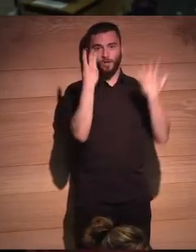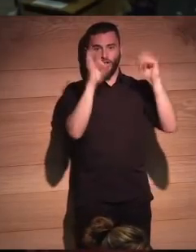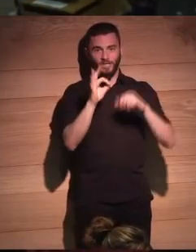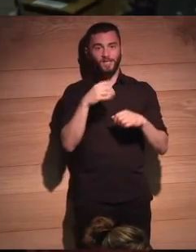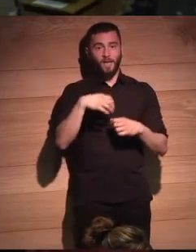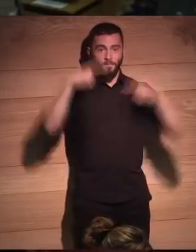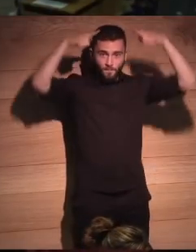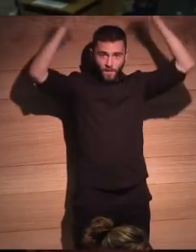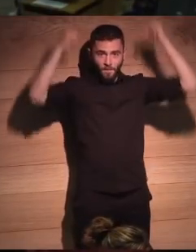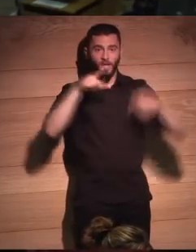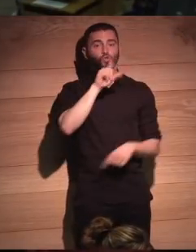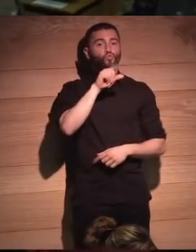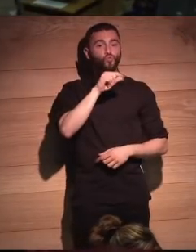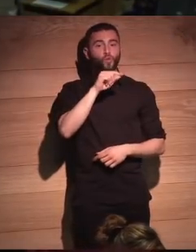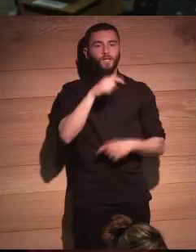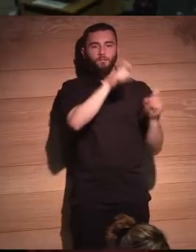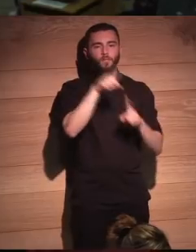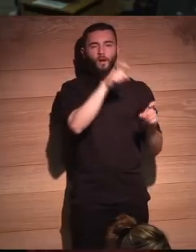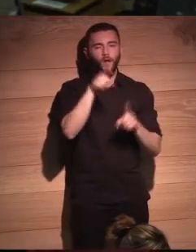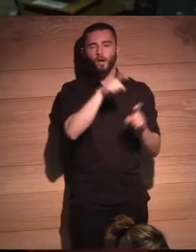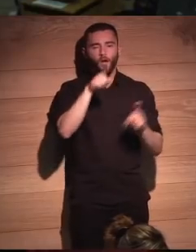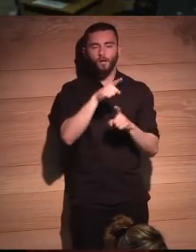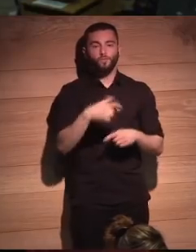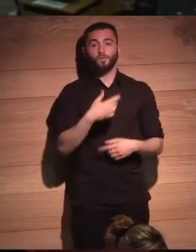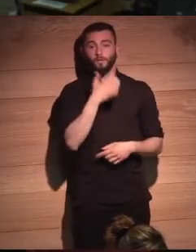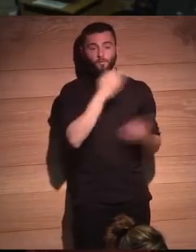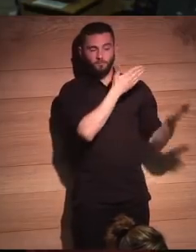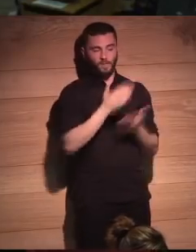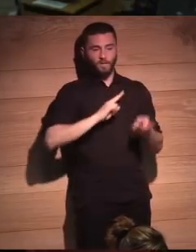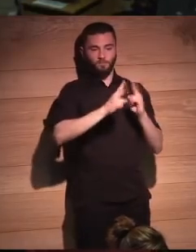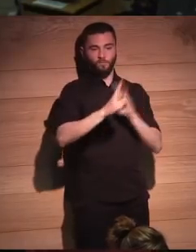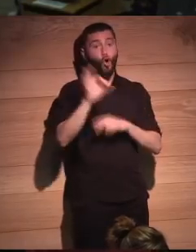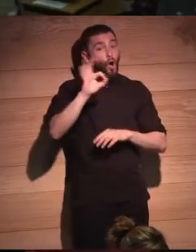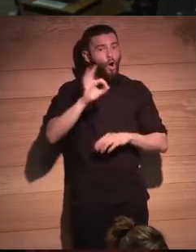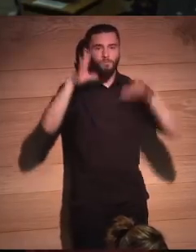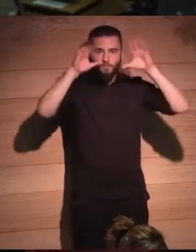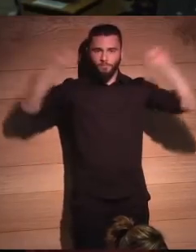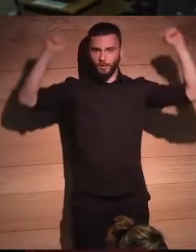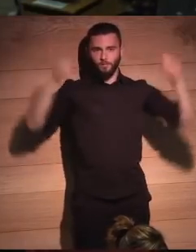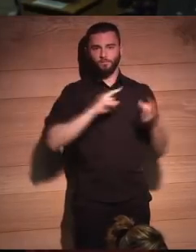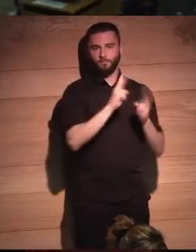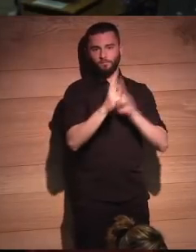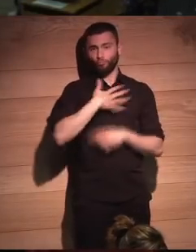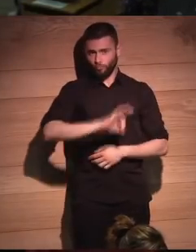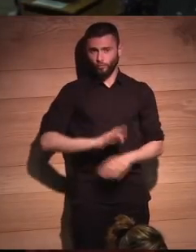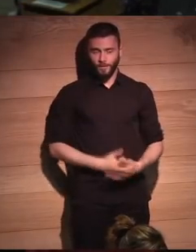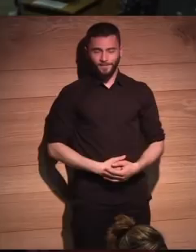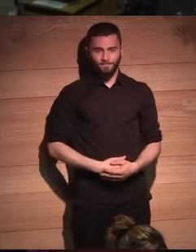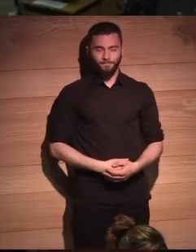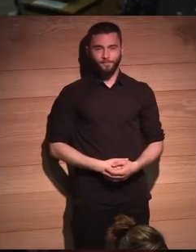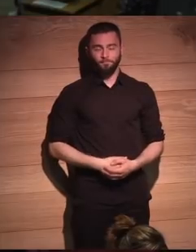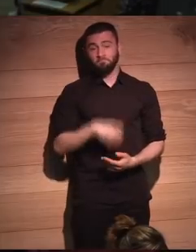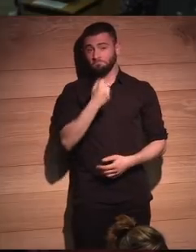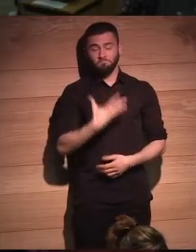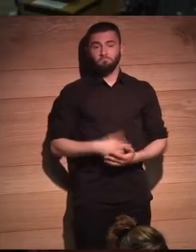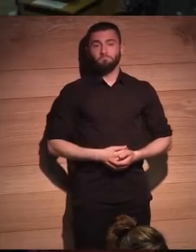supuesto, mandar por Twitter todas las preguntas que queréis que nuestros invitados o incluso que los martianos puedan resolver. Y